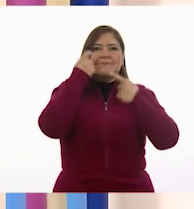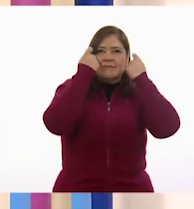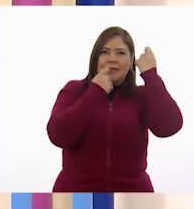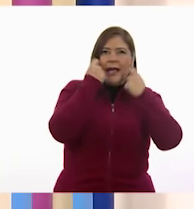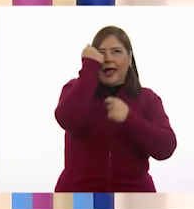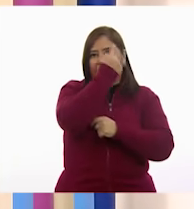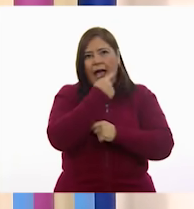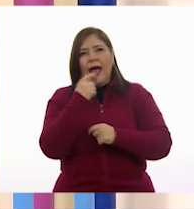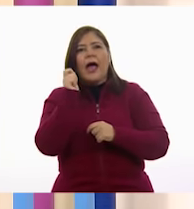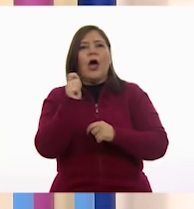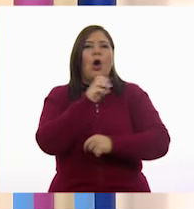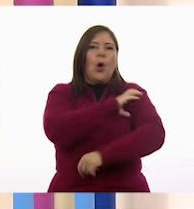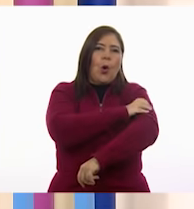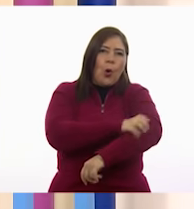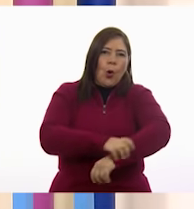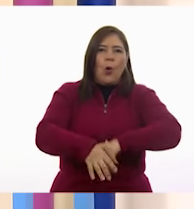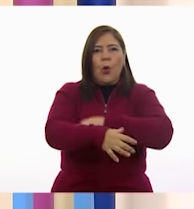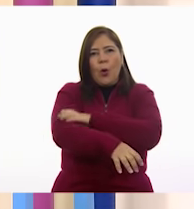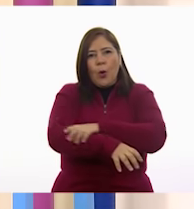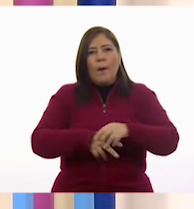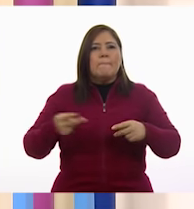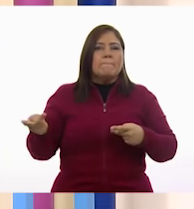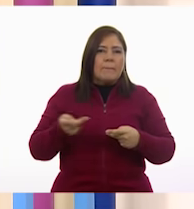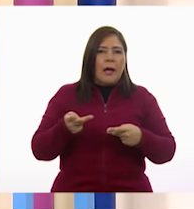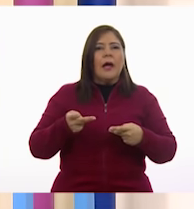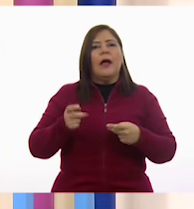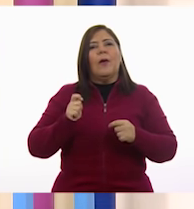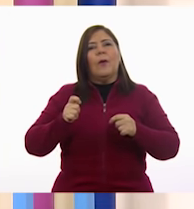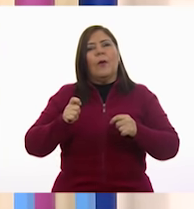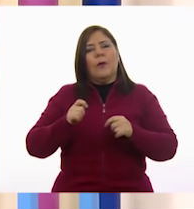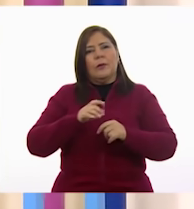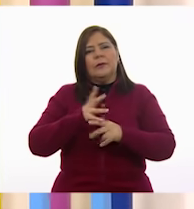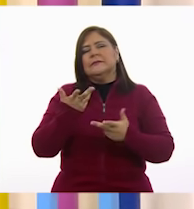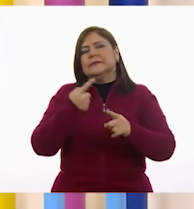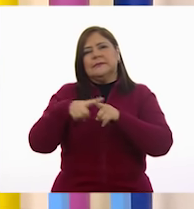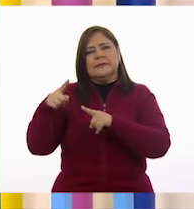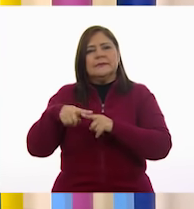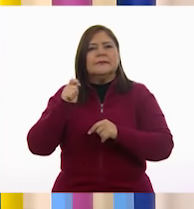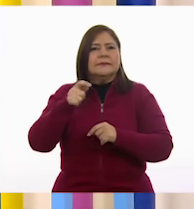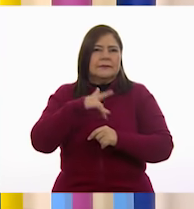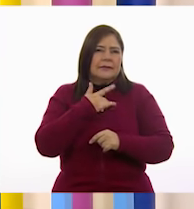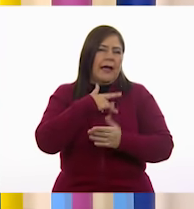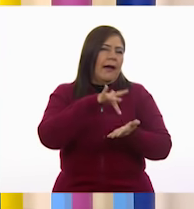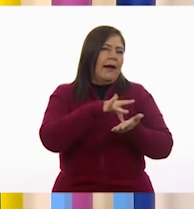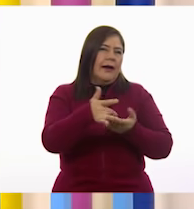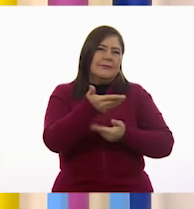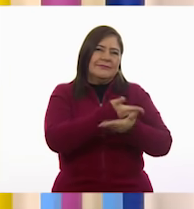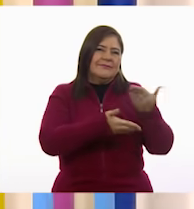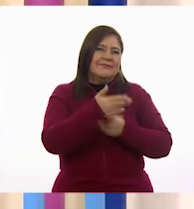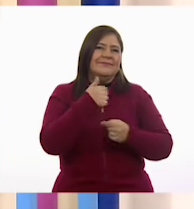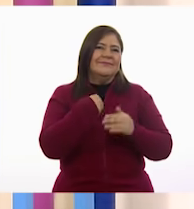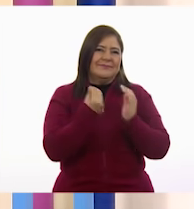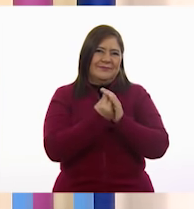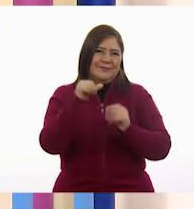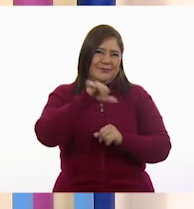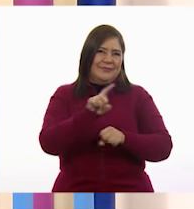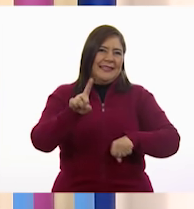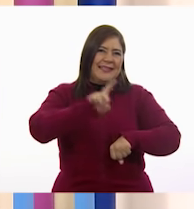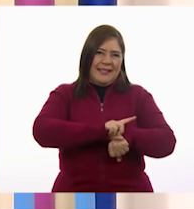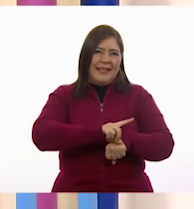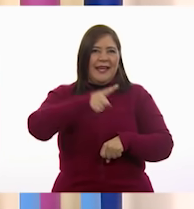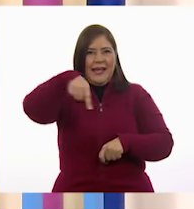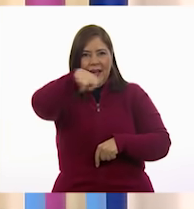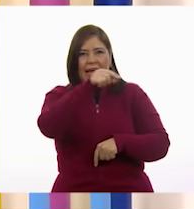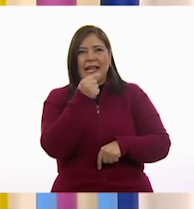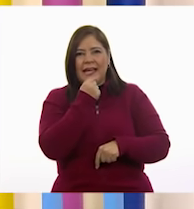mis extremidades y que todo quede bien padre. Alexia, pues muchas gracias por compartir la clase conmigo el día de hoy. Niños, igual